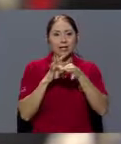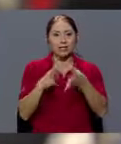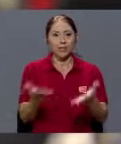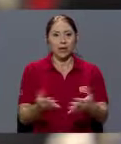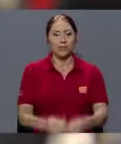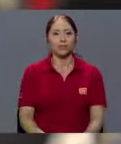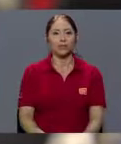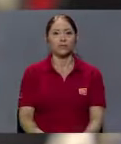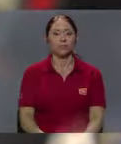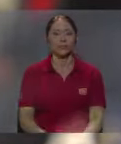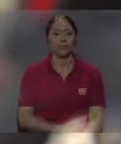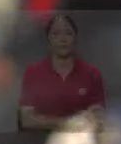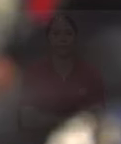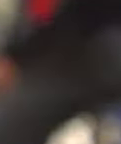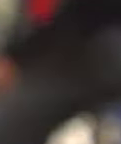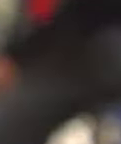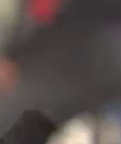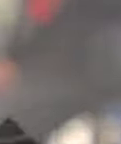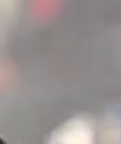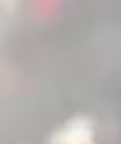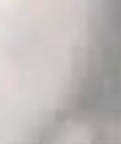contexto.